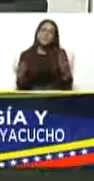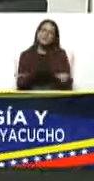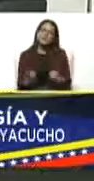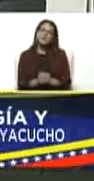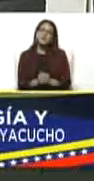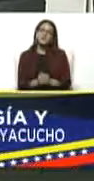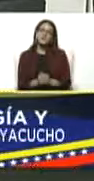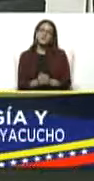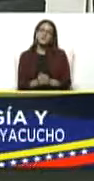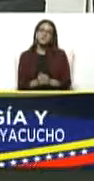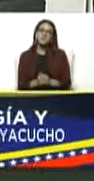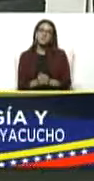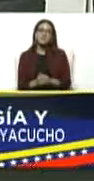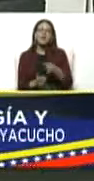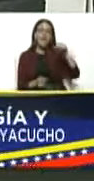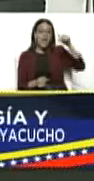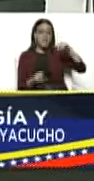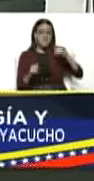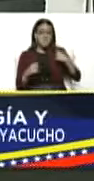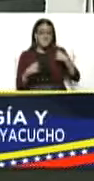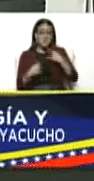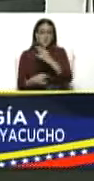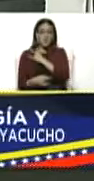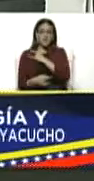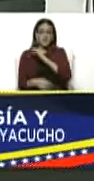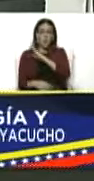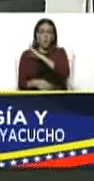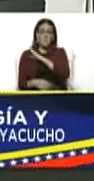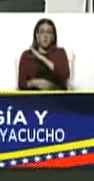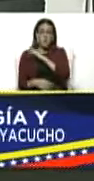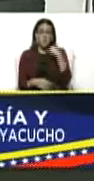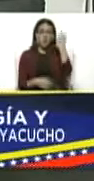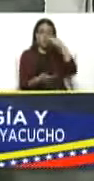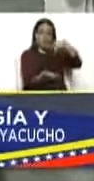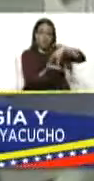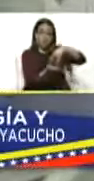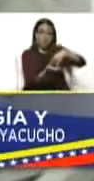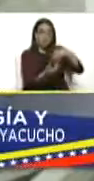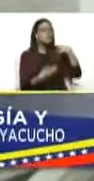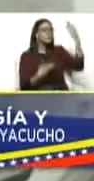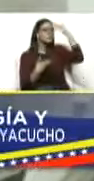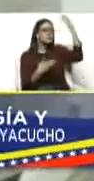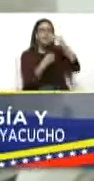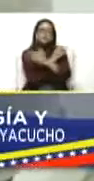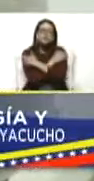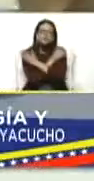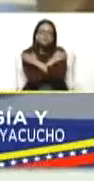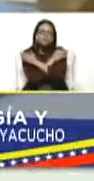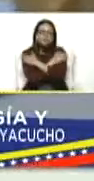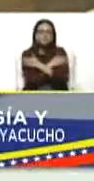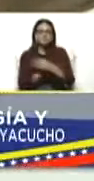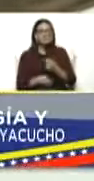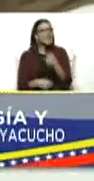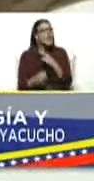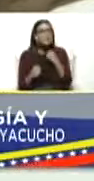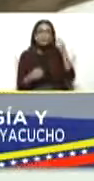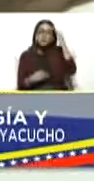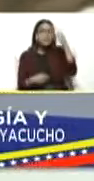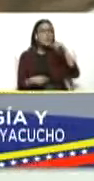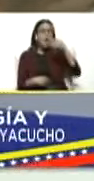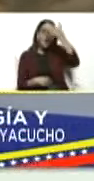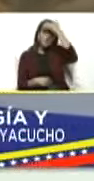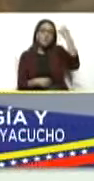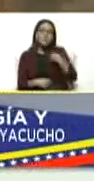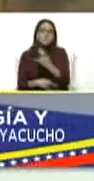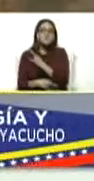mater, la Universidad de Carabobo, núcleo de La Morita, desde aquí de Amazonas, un saludo fraternal y revolucionario. Estamos arreglando